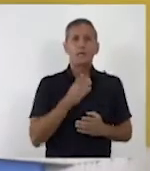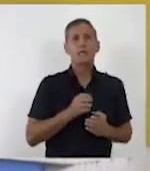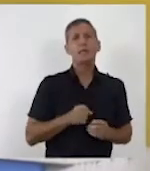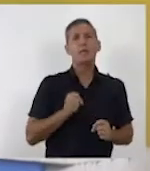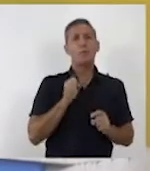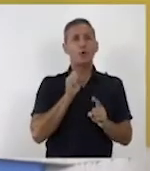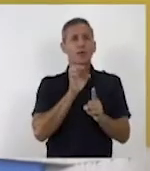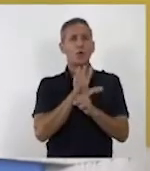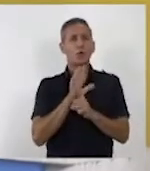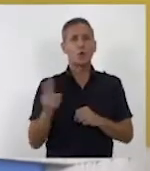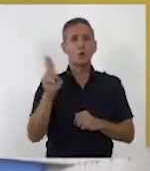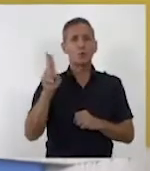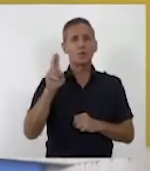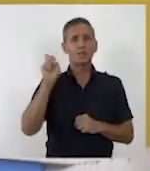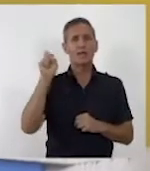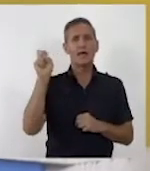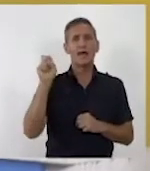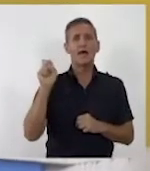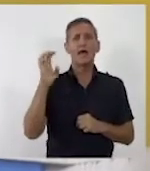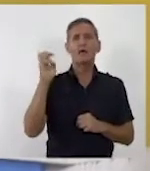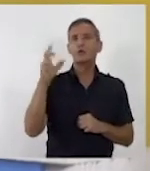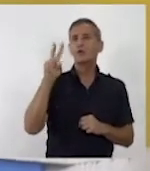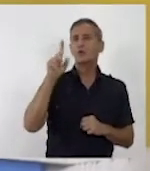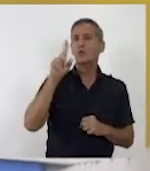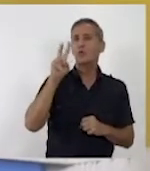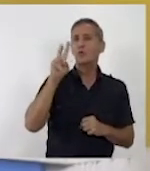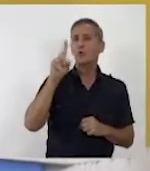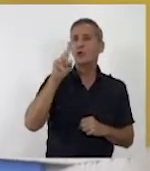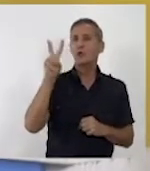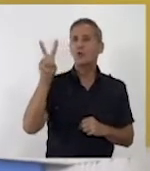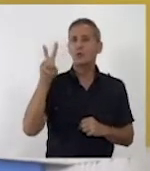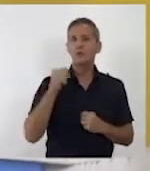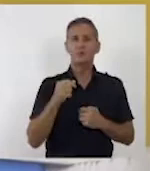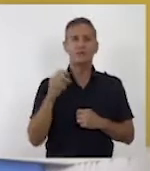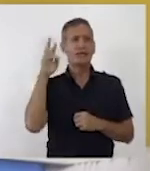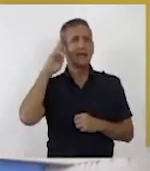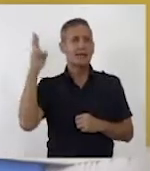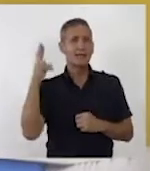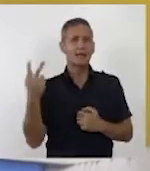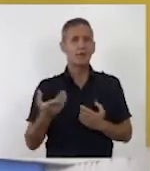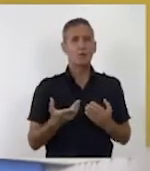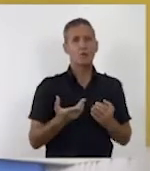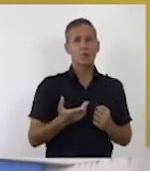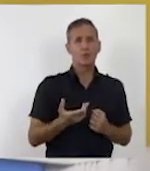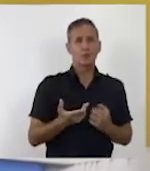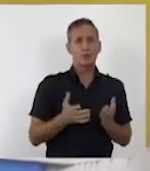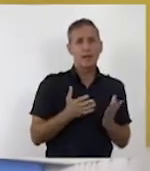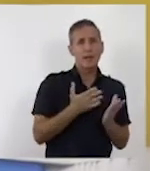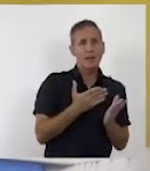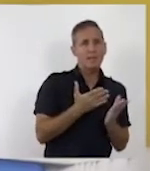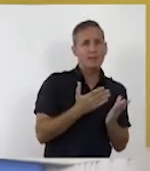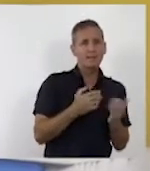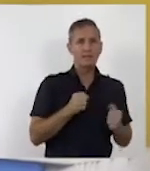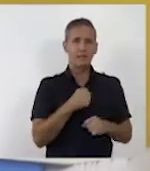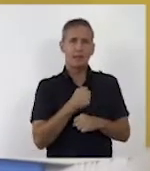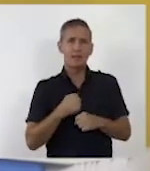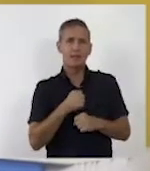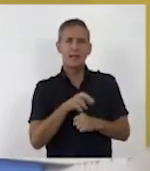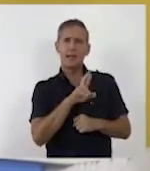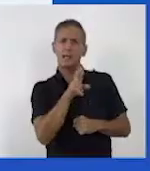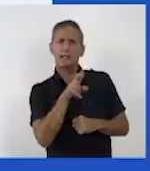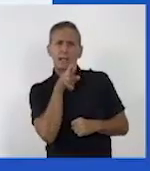el tercer periodo con la unidad número 12 siempre nos gusta recordarle con los materiales que van a trabajar a ver